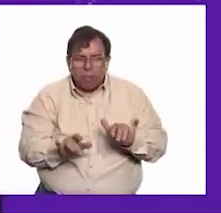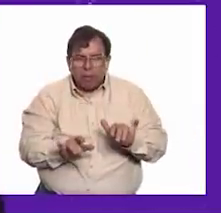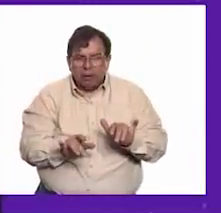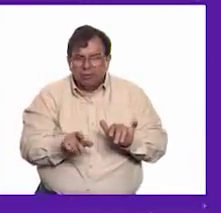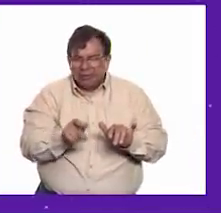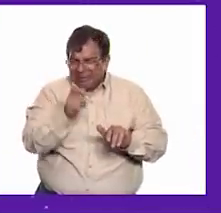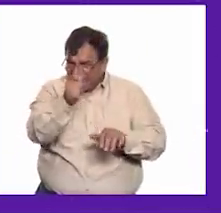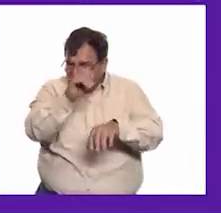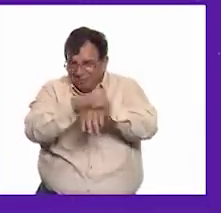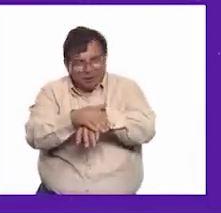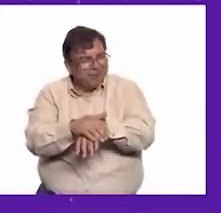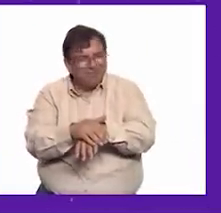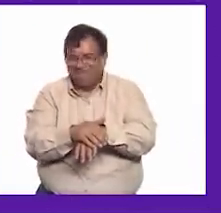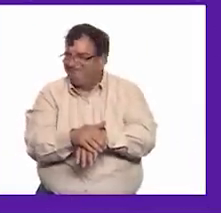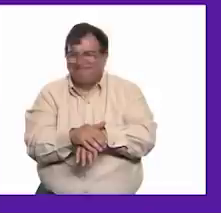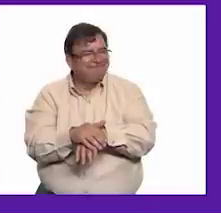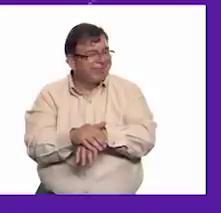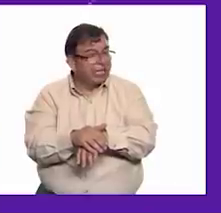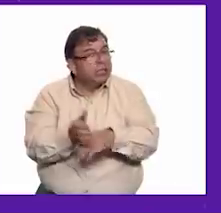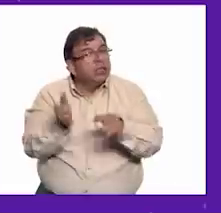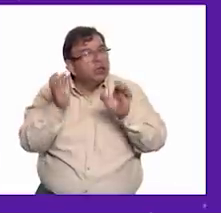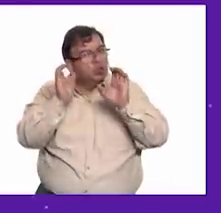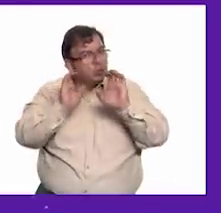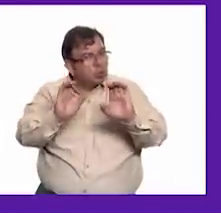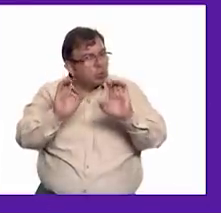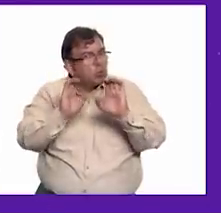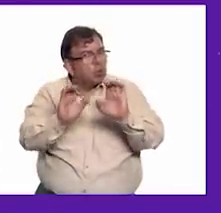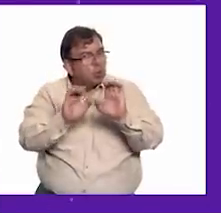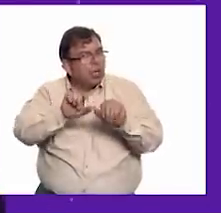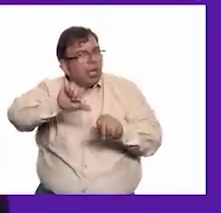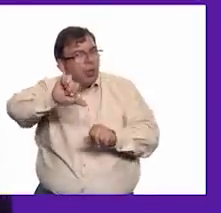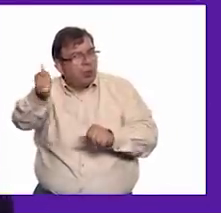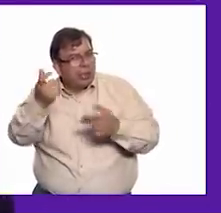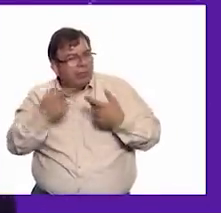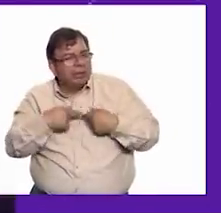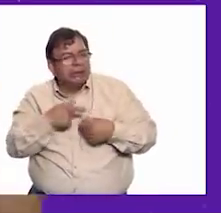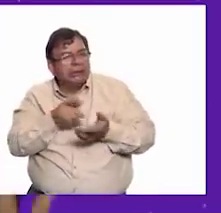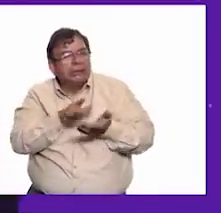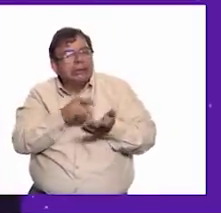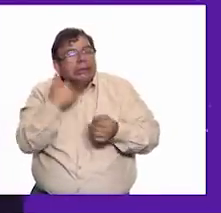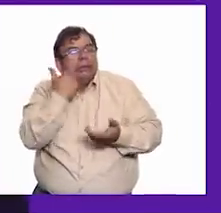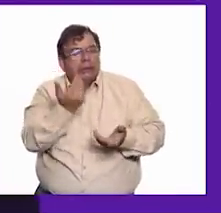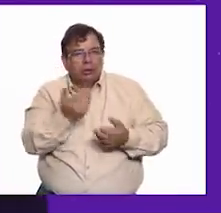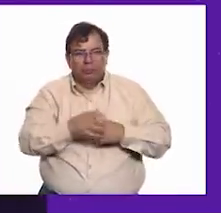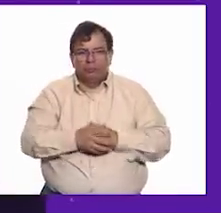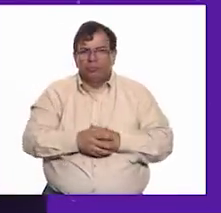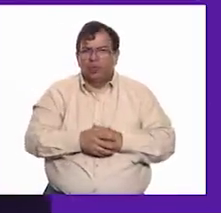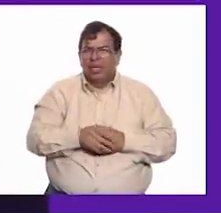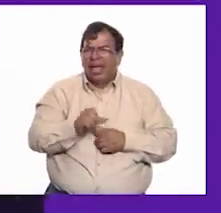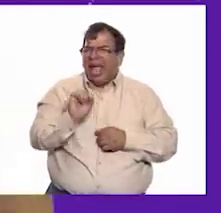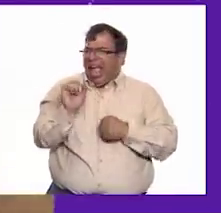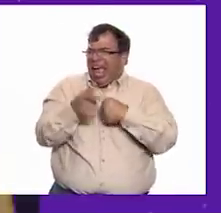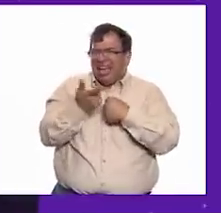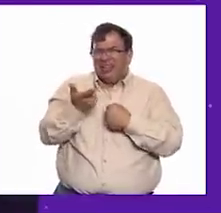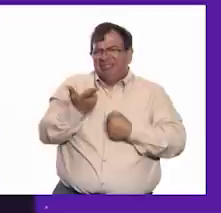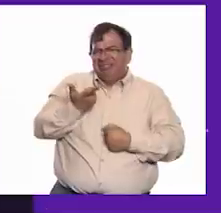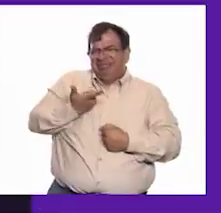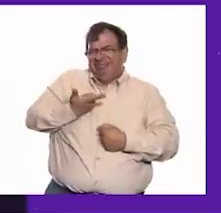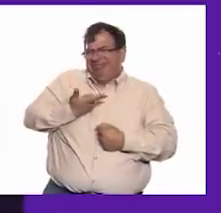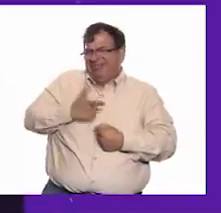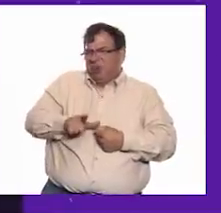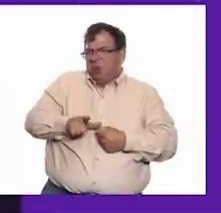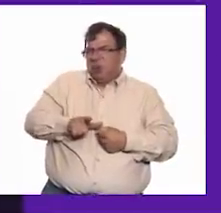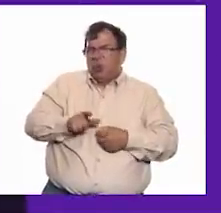hace tu amigo, así que ten cuidado de las intenciones de otros cibernautas. Si hay algo que te incomoda o si